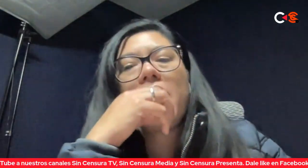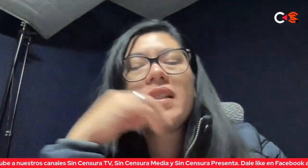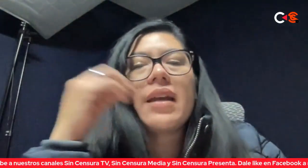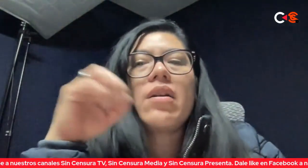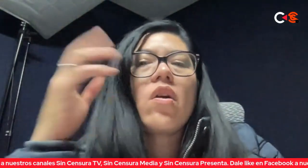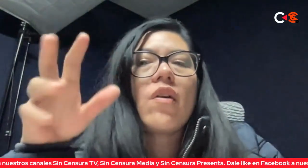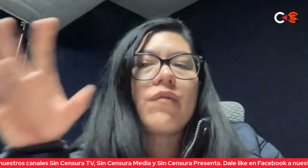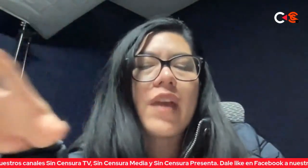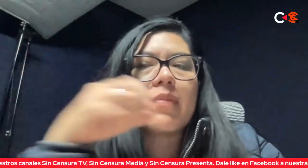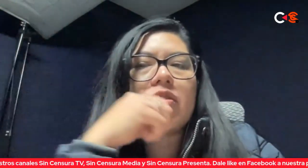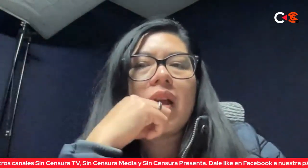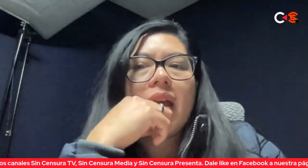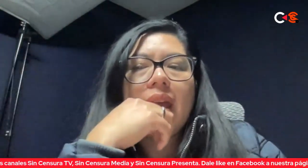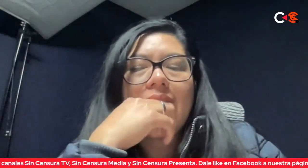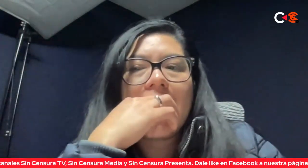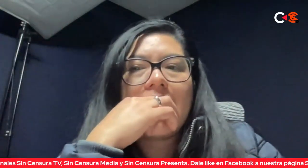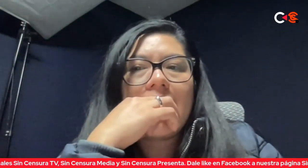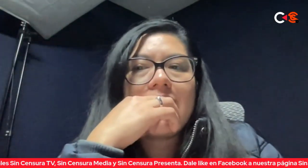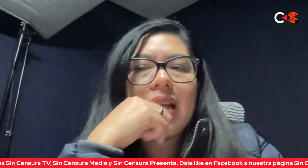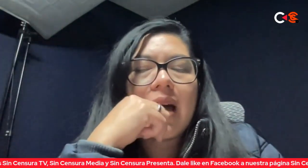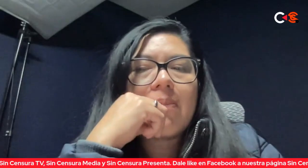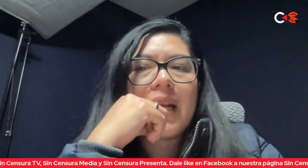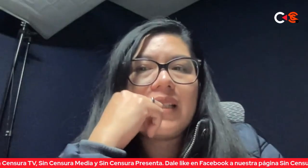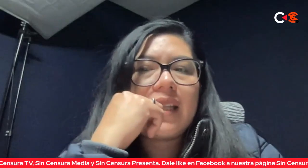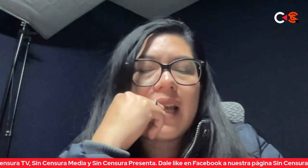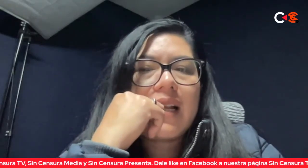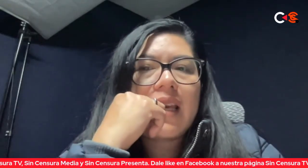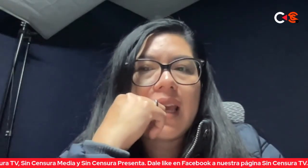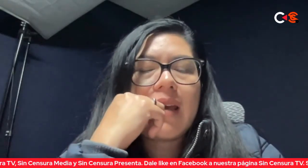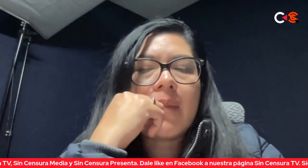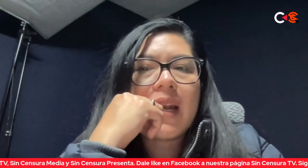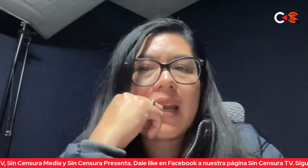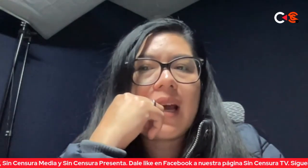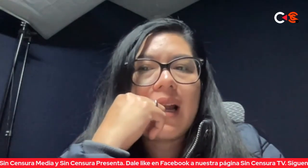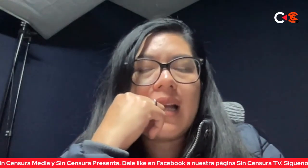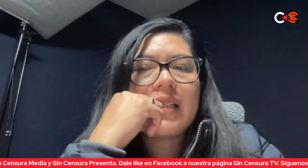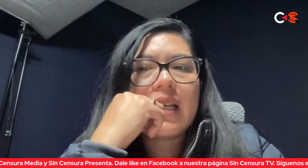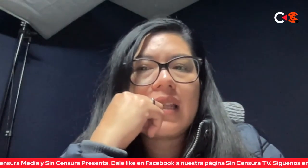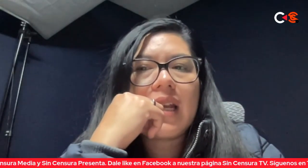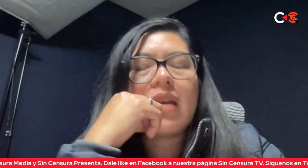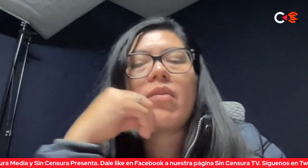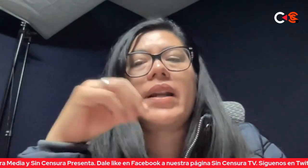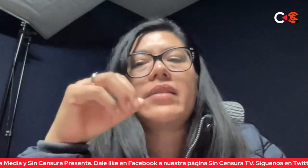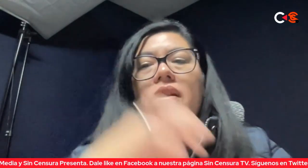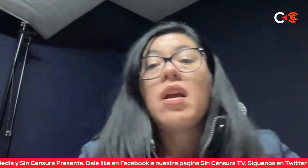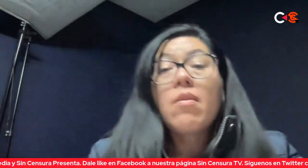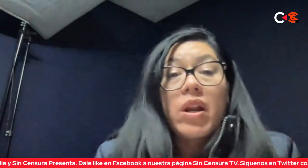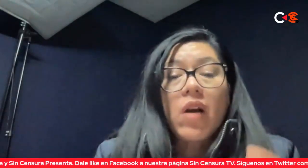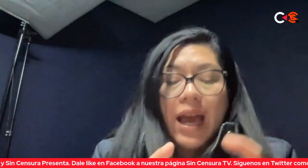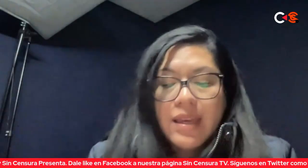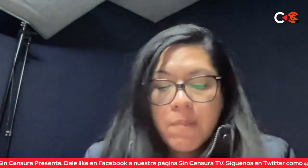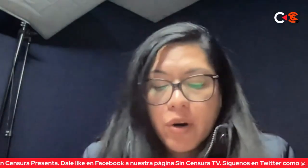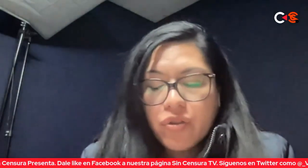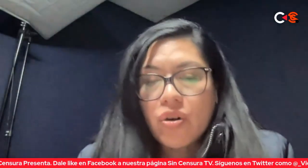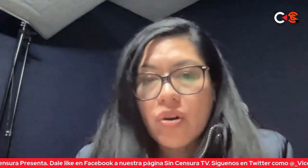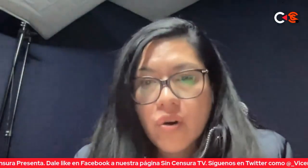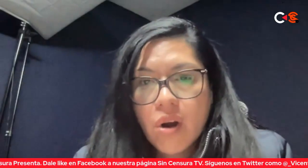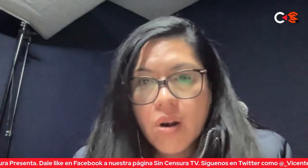obviamente eso no huele, apesta a corrupción, mi querida Nancy, ¿o cómo la ves tú? Y fíjate, por ejemplo, en esto